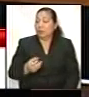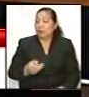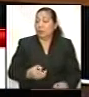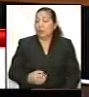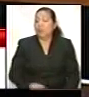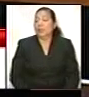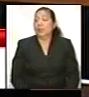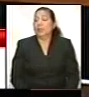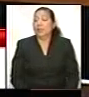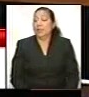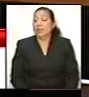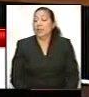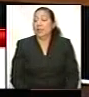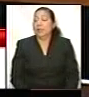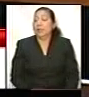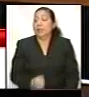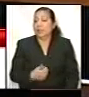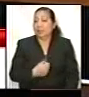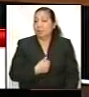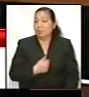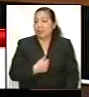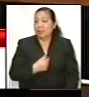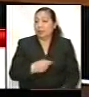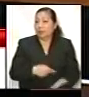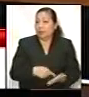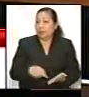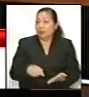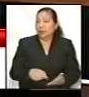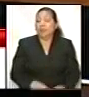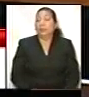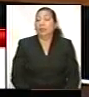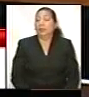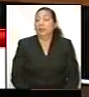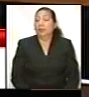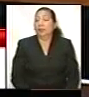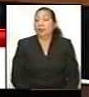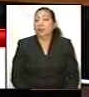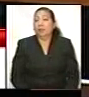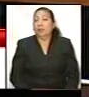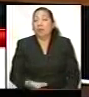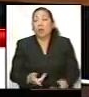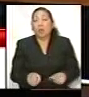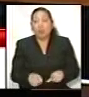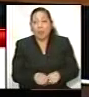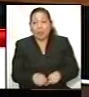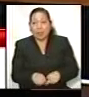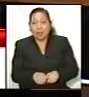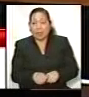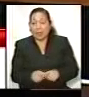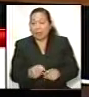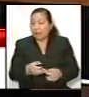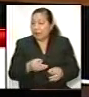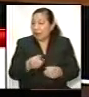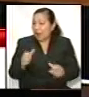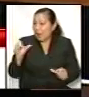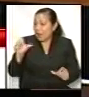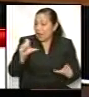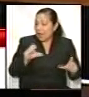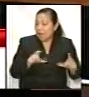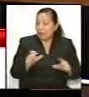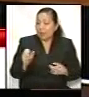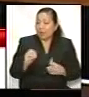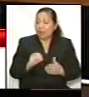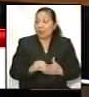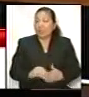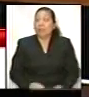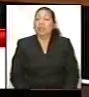jurídica. Asimismo, se retira la expresión droguería y también la expresión laboratorio del tercer